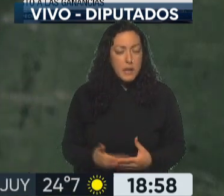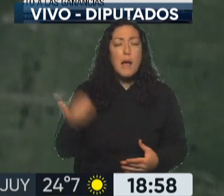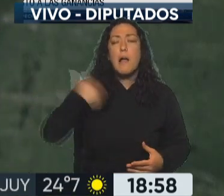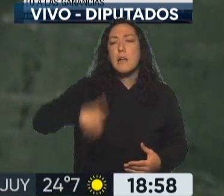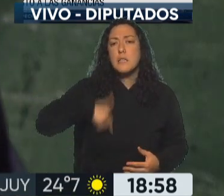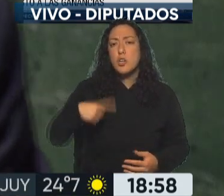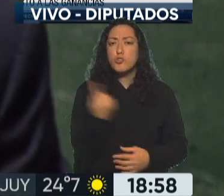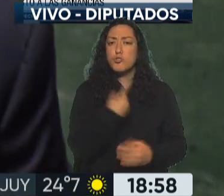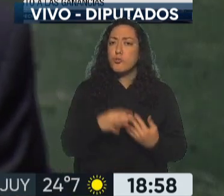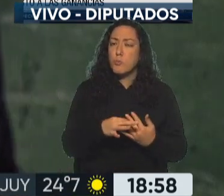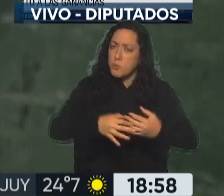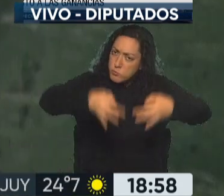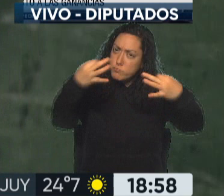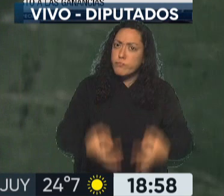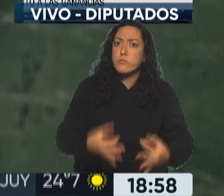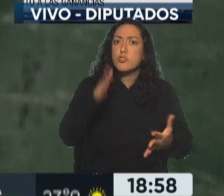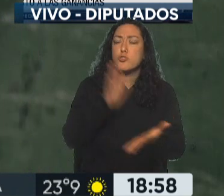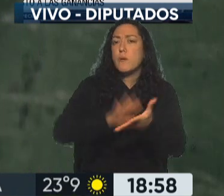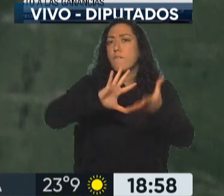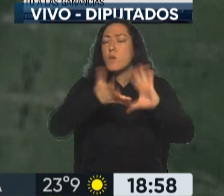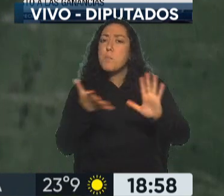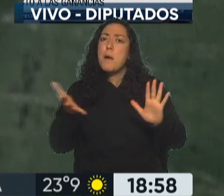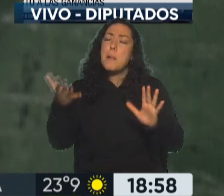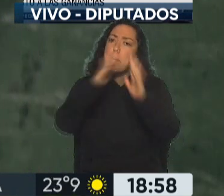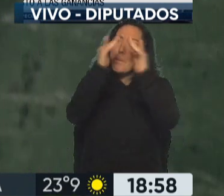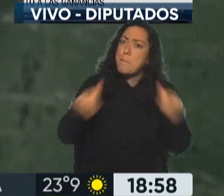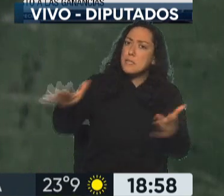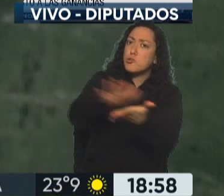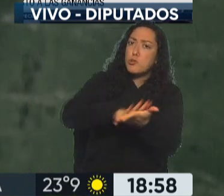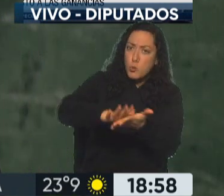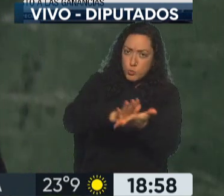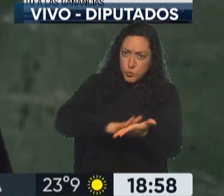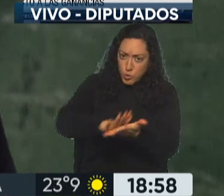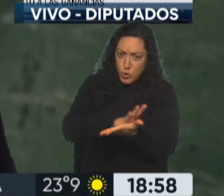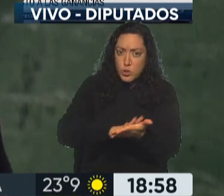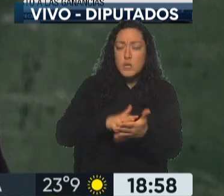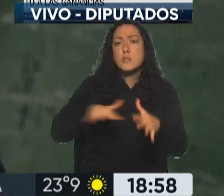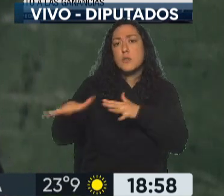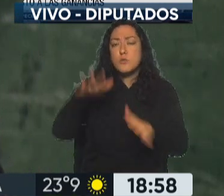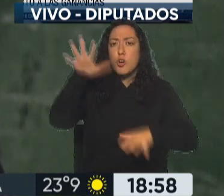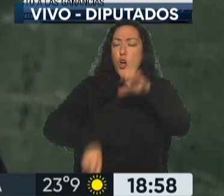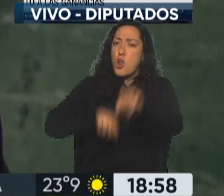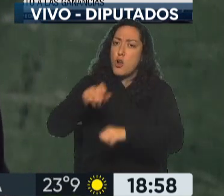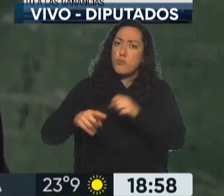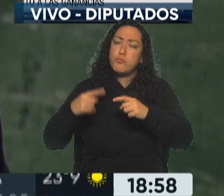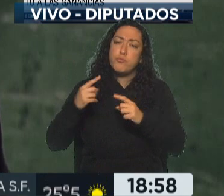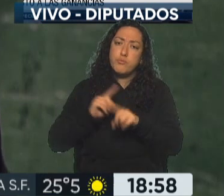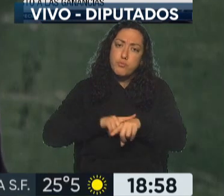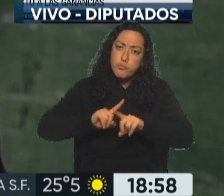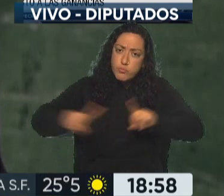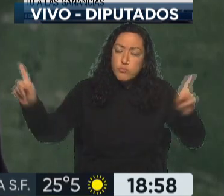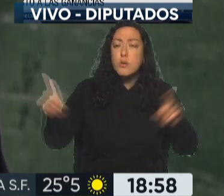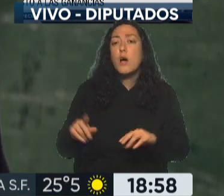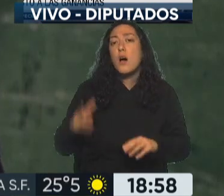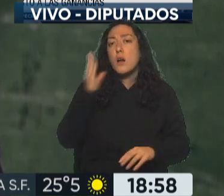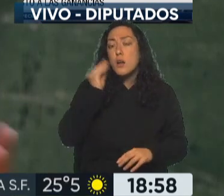firme compromiso con la solución pacífica de esta anacrónica situación colonial. Hemos propuesto al Reino